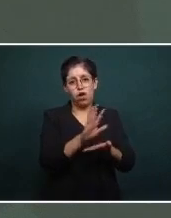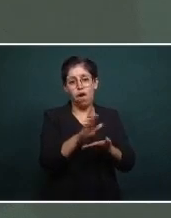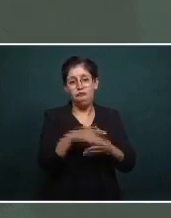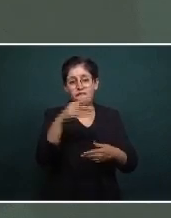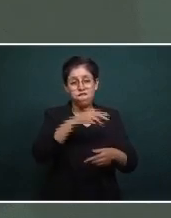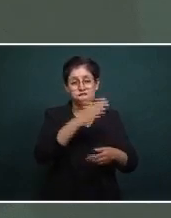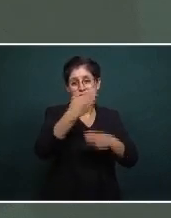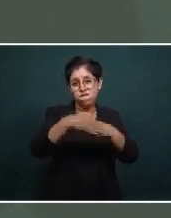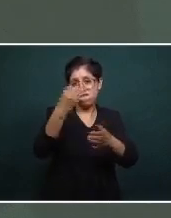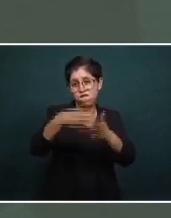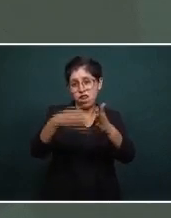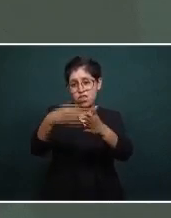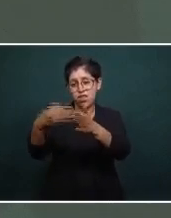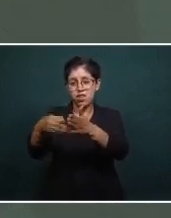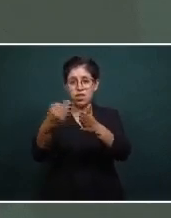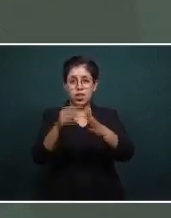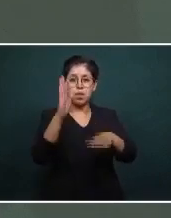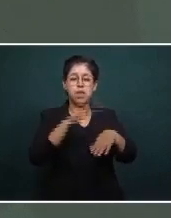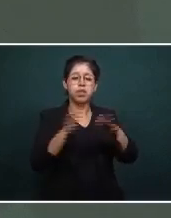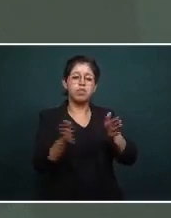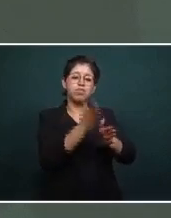hay muchas obras más